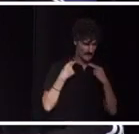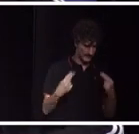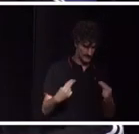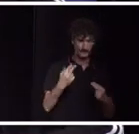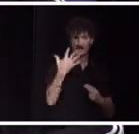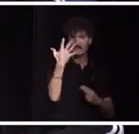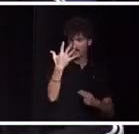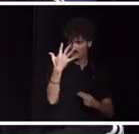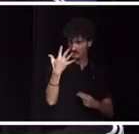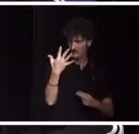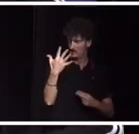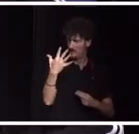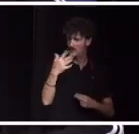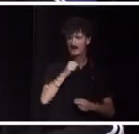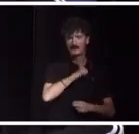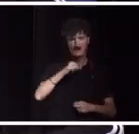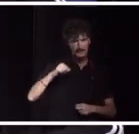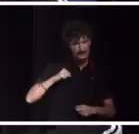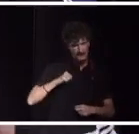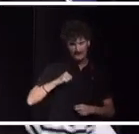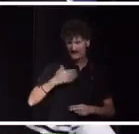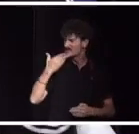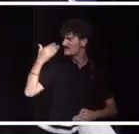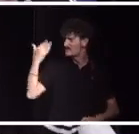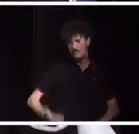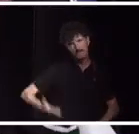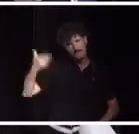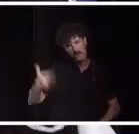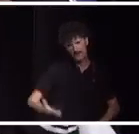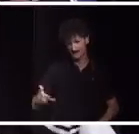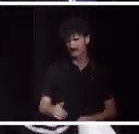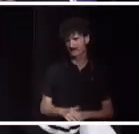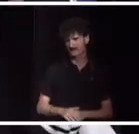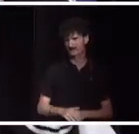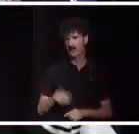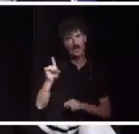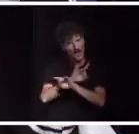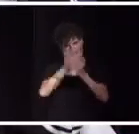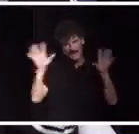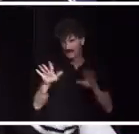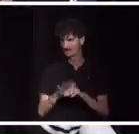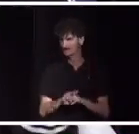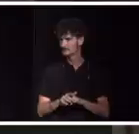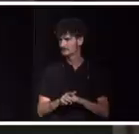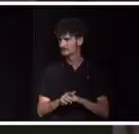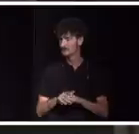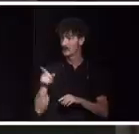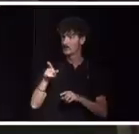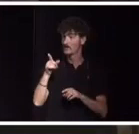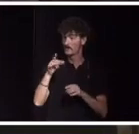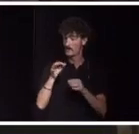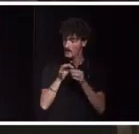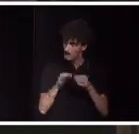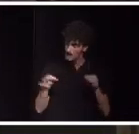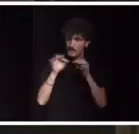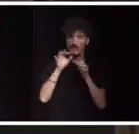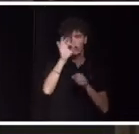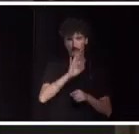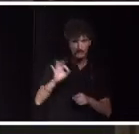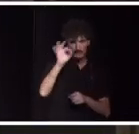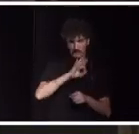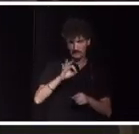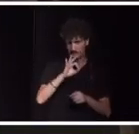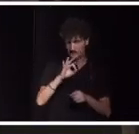va a ser más importante que nunca. Y esto lo tienen que tener claro, porque con los votos de Podemos no se van a